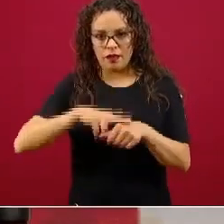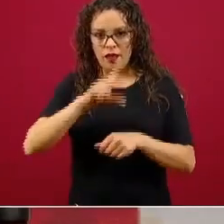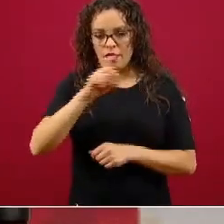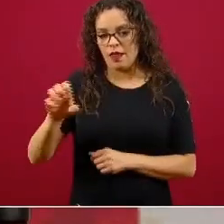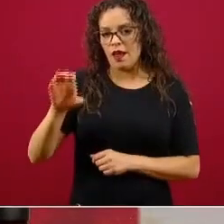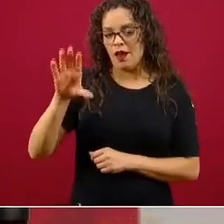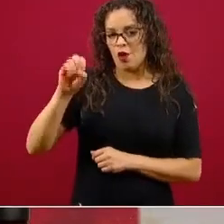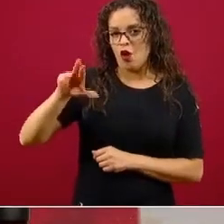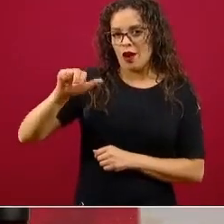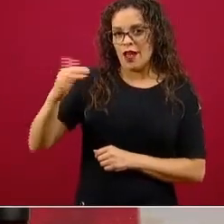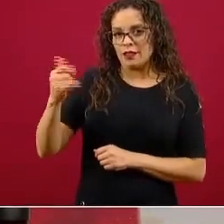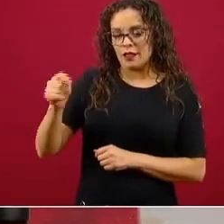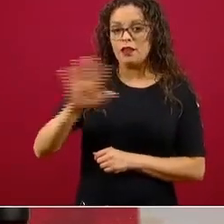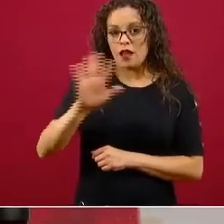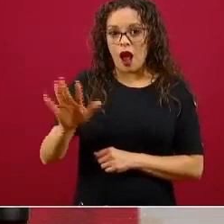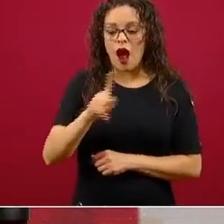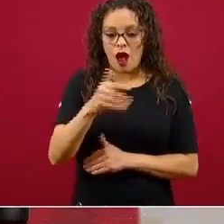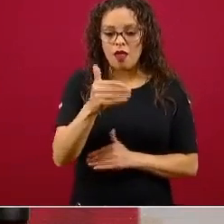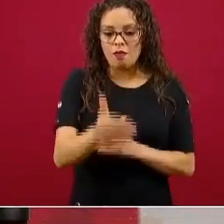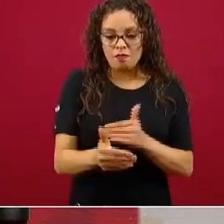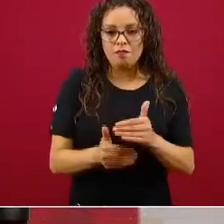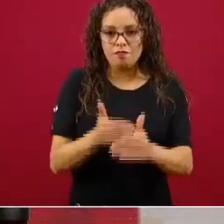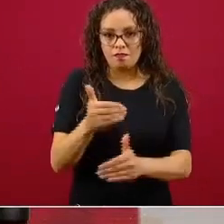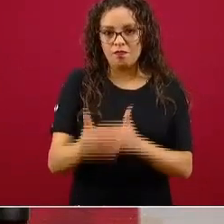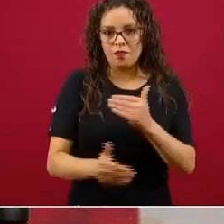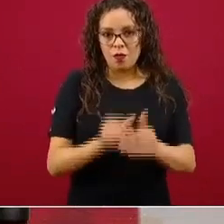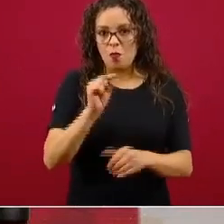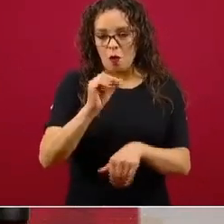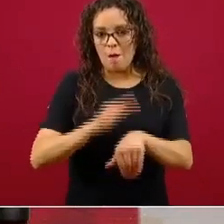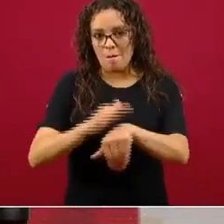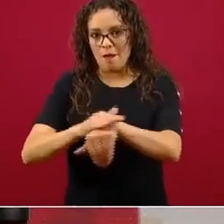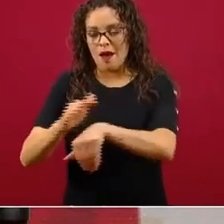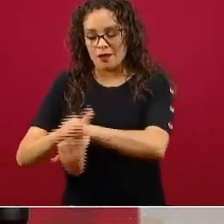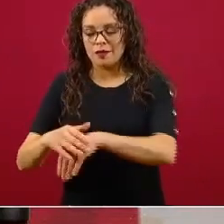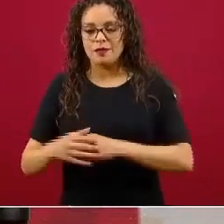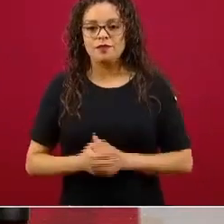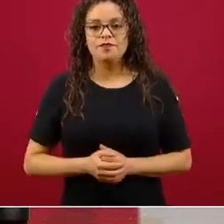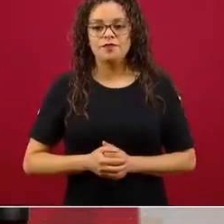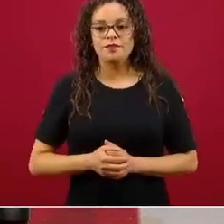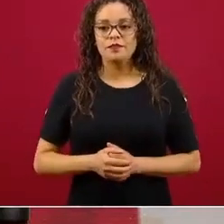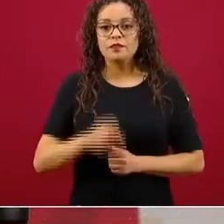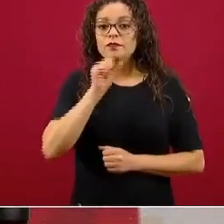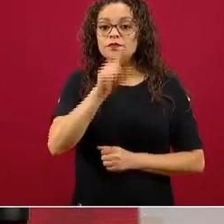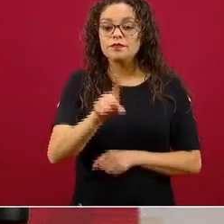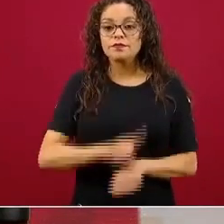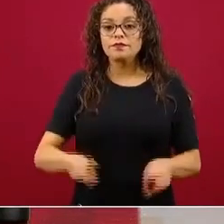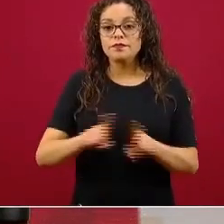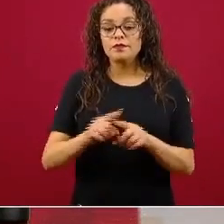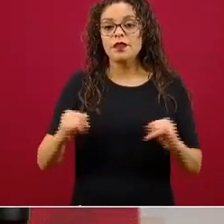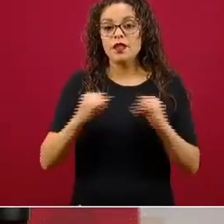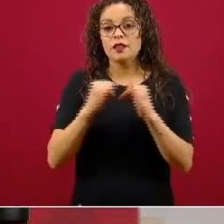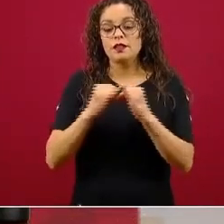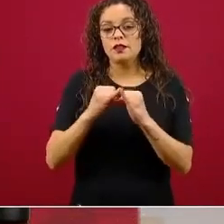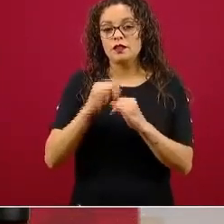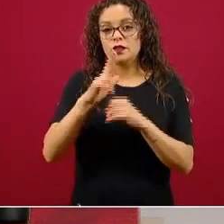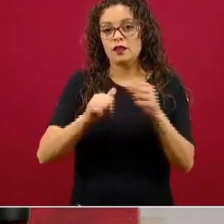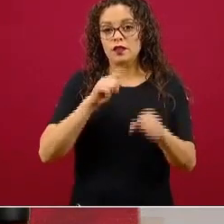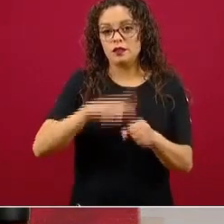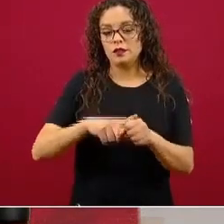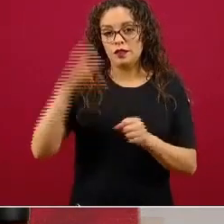etapa más avanzada de desarrollo. Por su parte, también el Instituto Nacional de Ciencias Médicas y Nutrición, Salvador